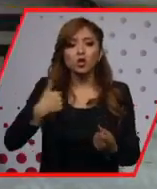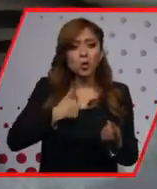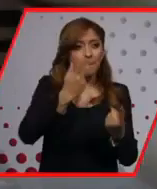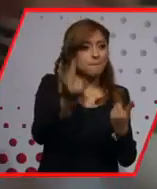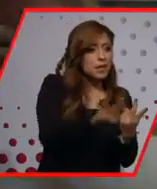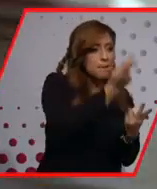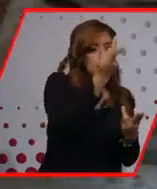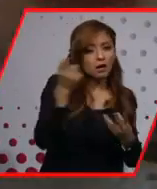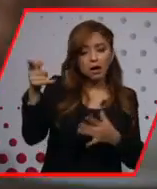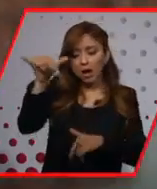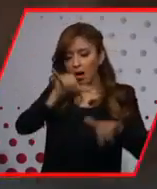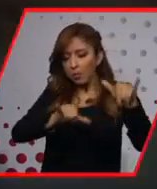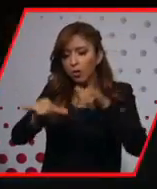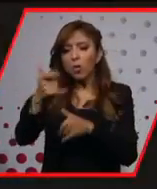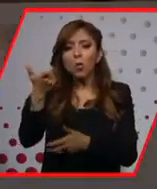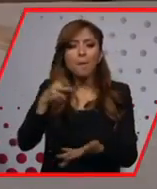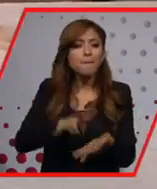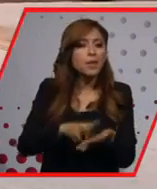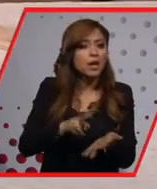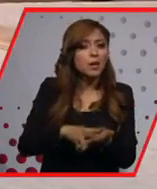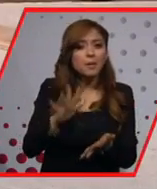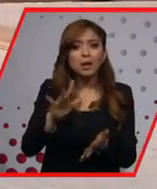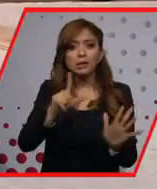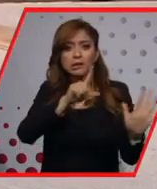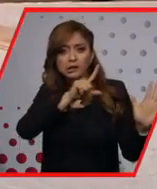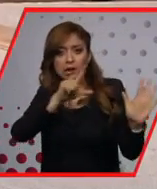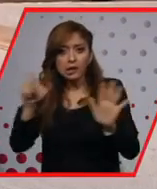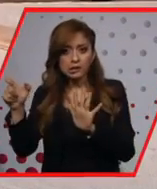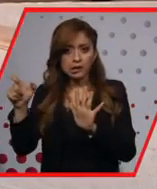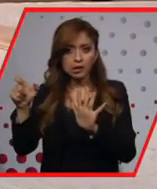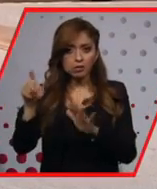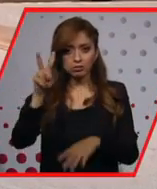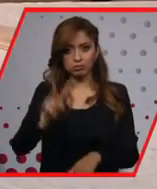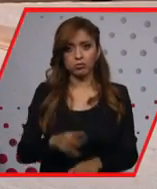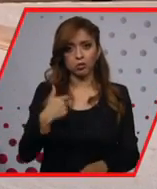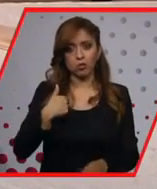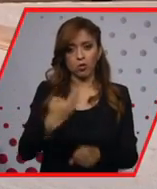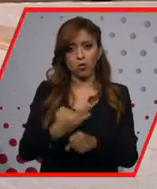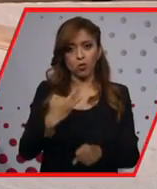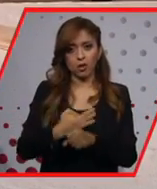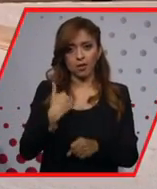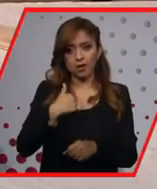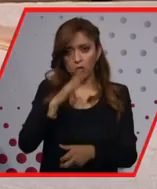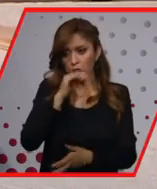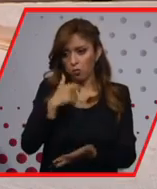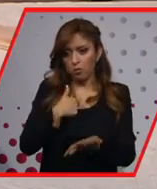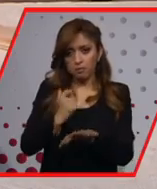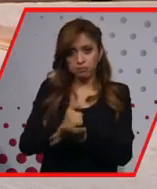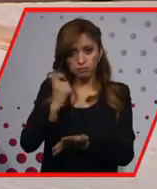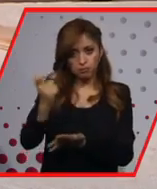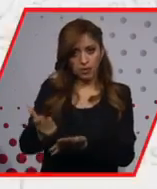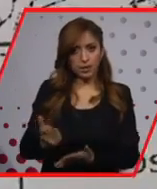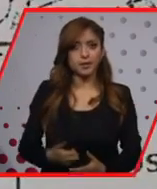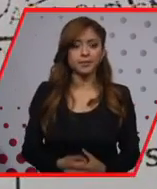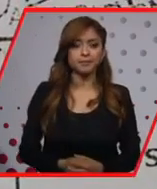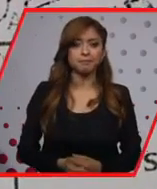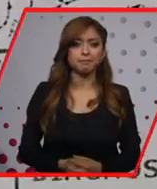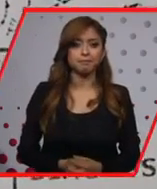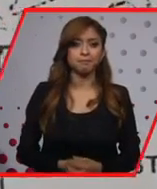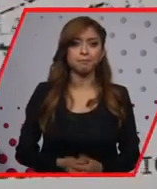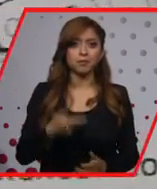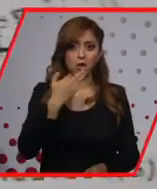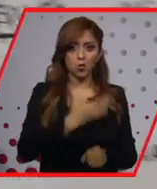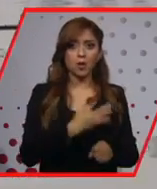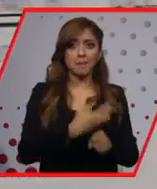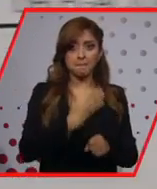algunos laboratorios y lo mínimo que cuestan son 700 pesos, cantidad que pues yo no puedo pagar, señorita. Por ello pide